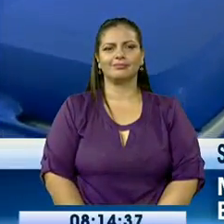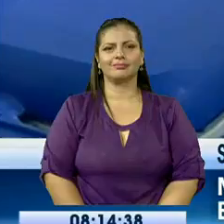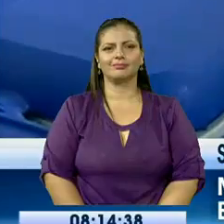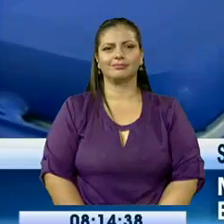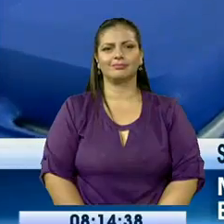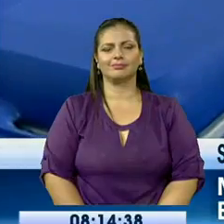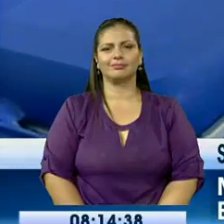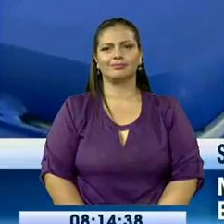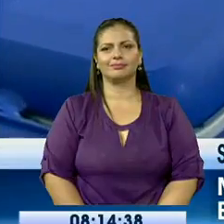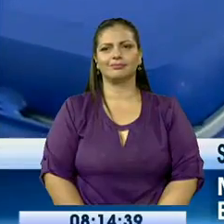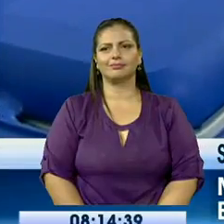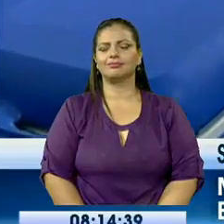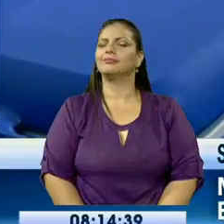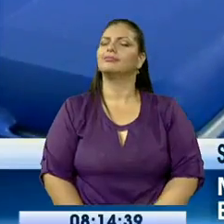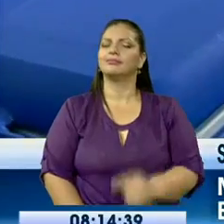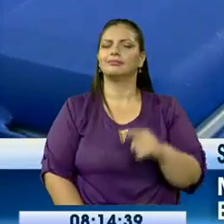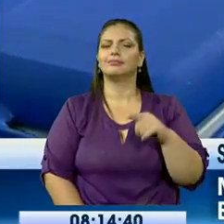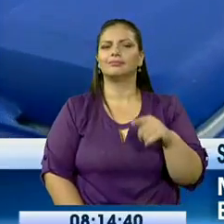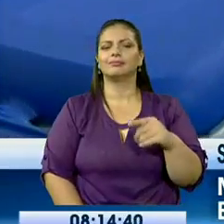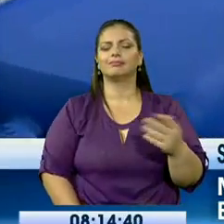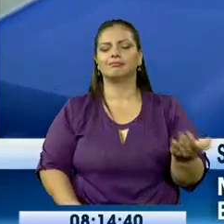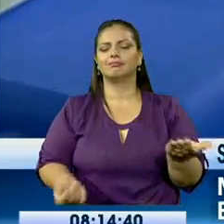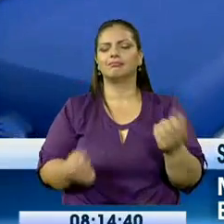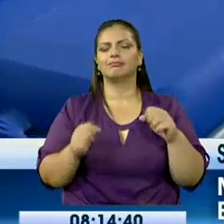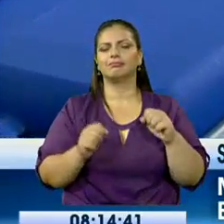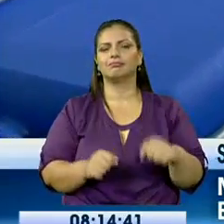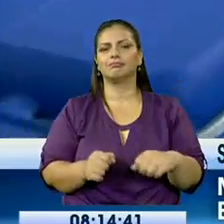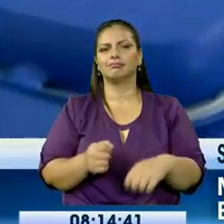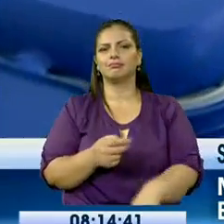adecuado para este tipo